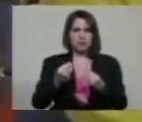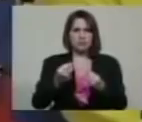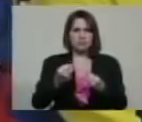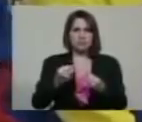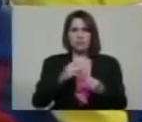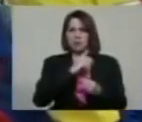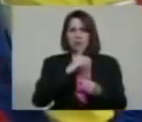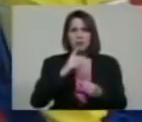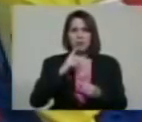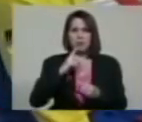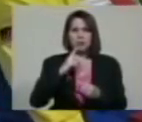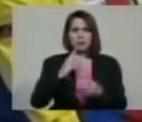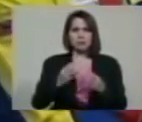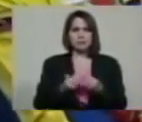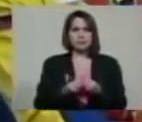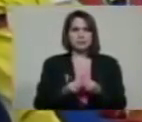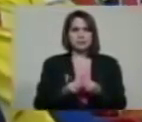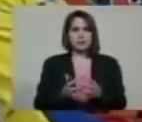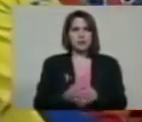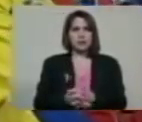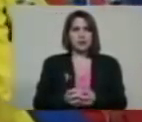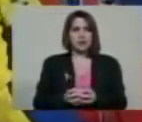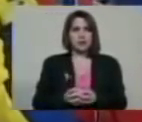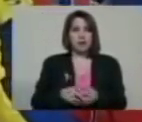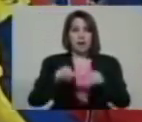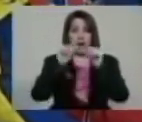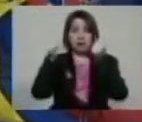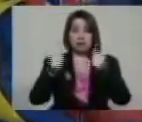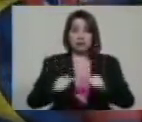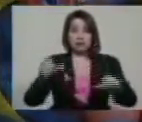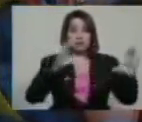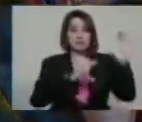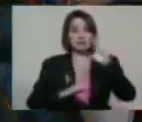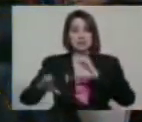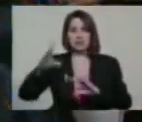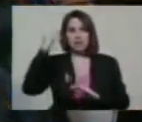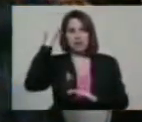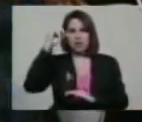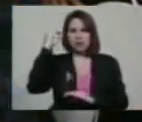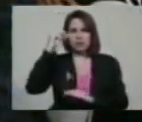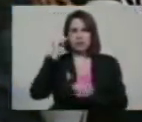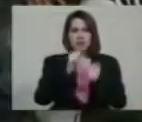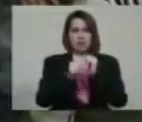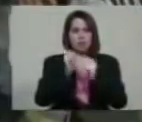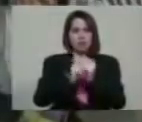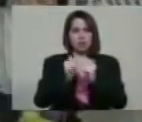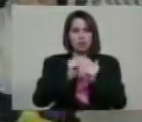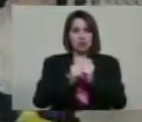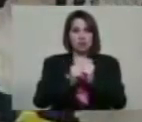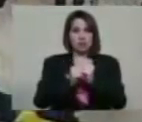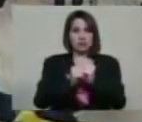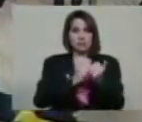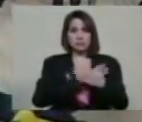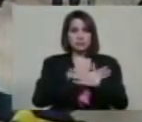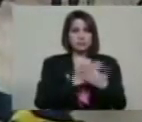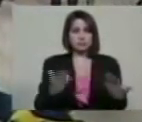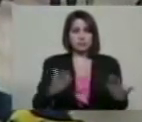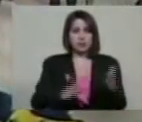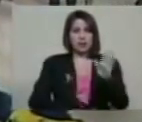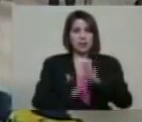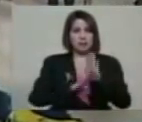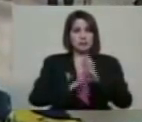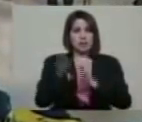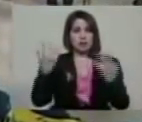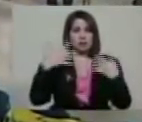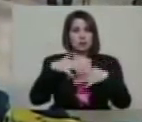en actividades culturales, artísticas, científicas, docentes y deportivas, estas que contribuyen al desarrollo integral